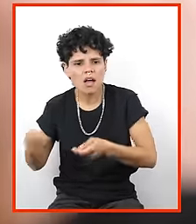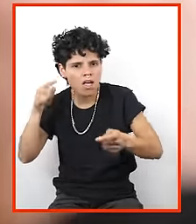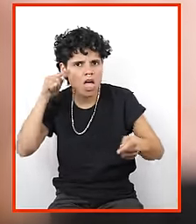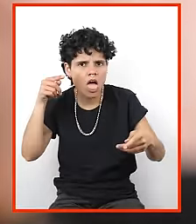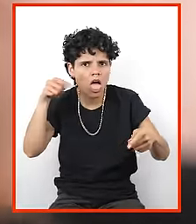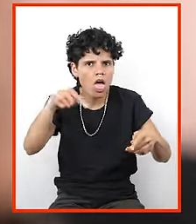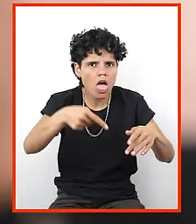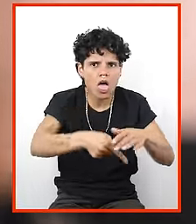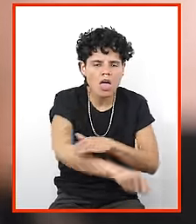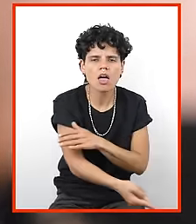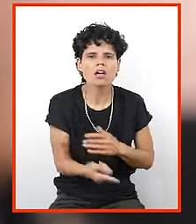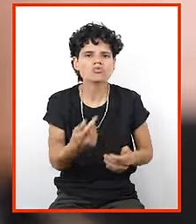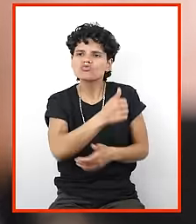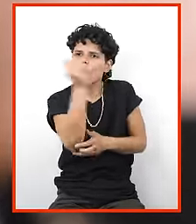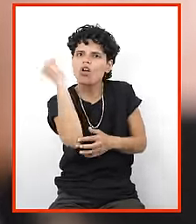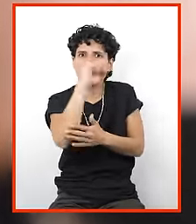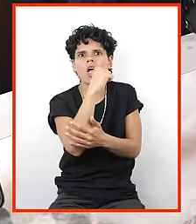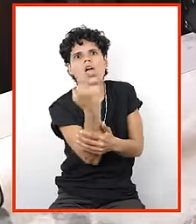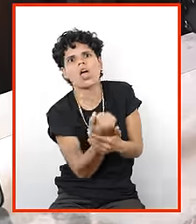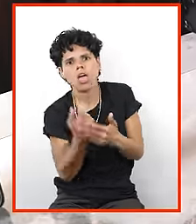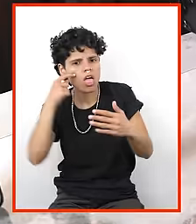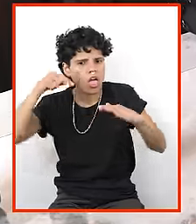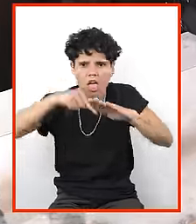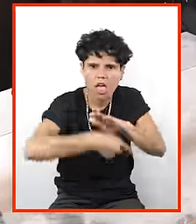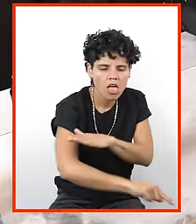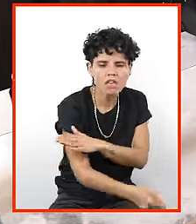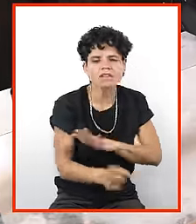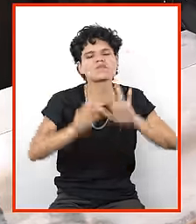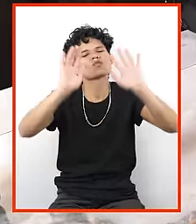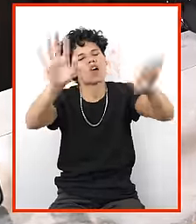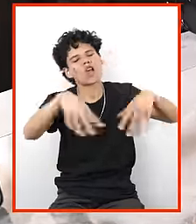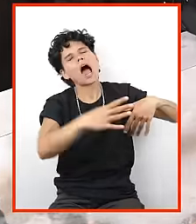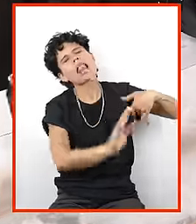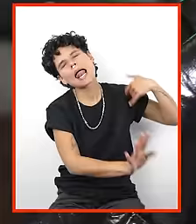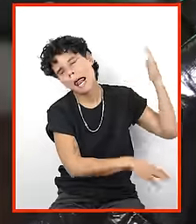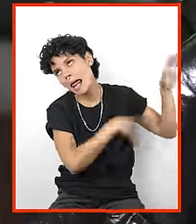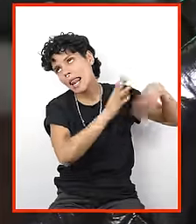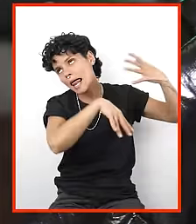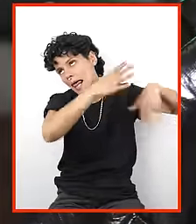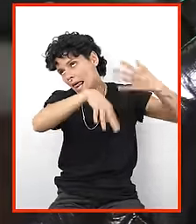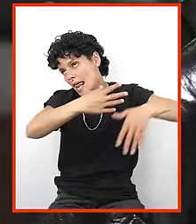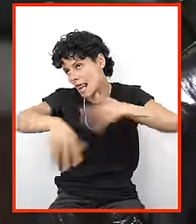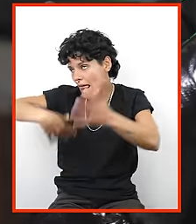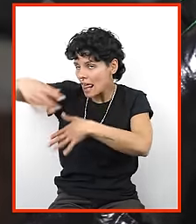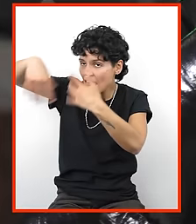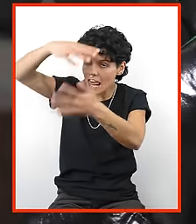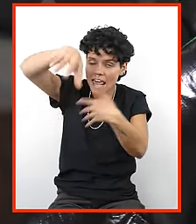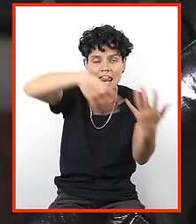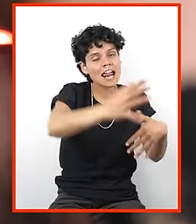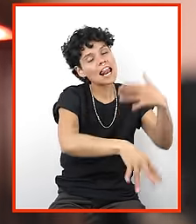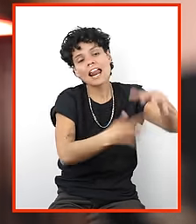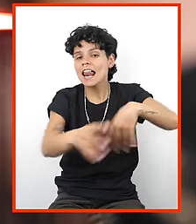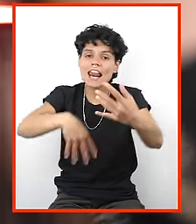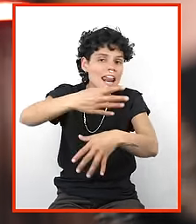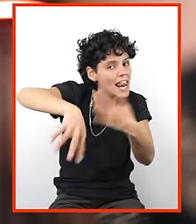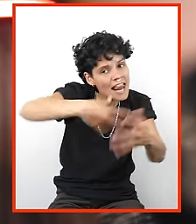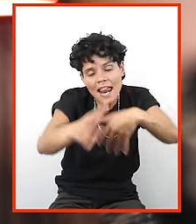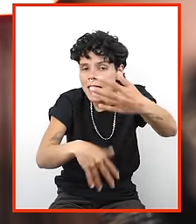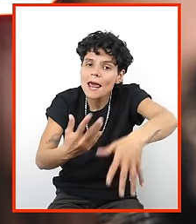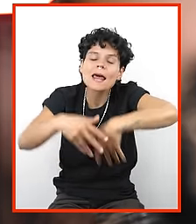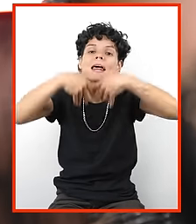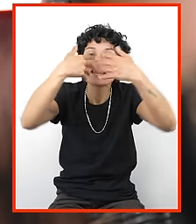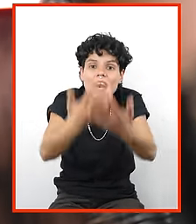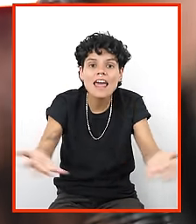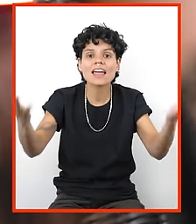todos entramos en esa misma dinámica, claro. ¿Cachai? Bueno, pero a las finales mi rollo, me di toda una vuelta. Sí, no, pero está bien. Pero mi rollo era